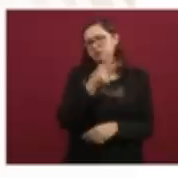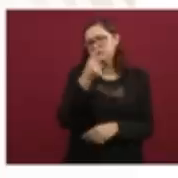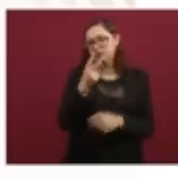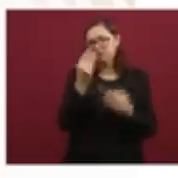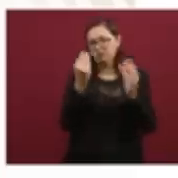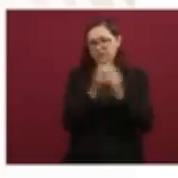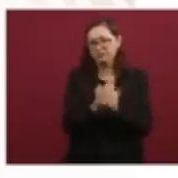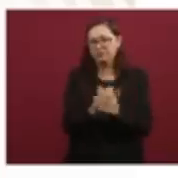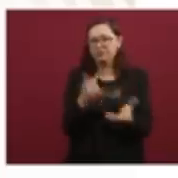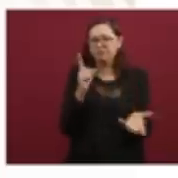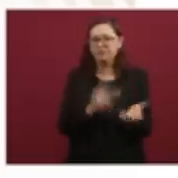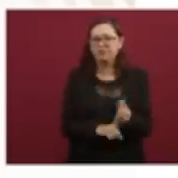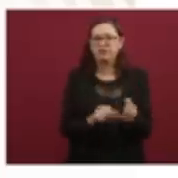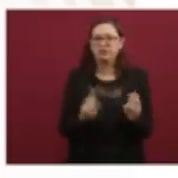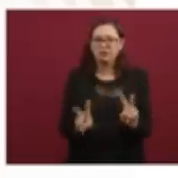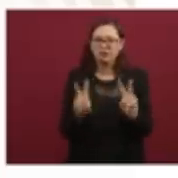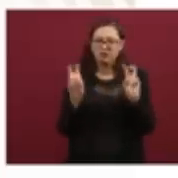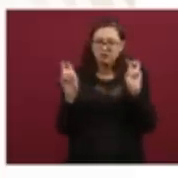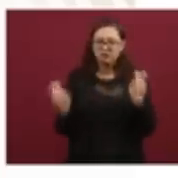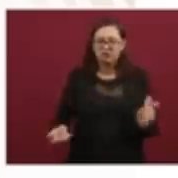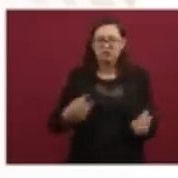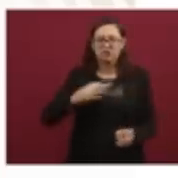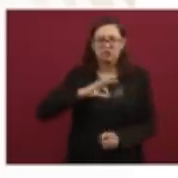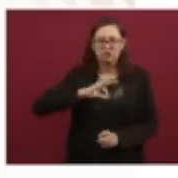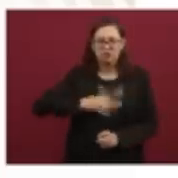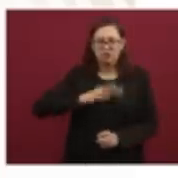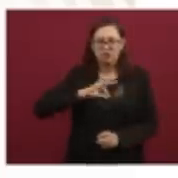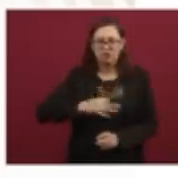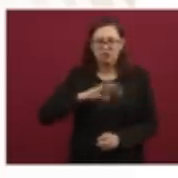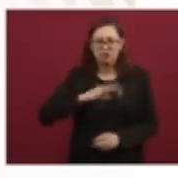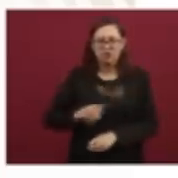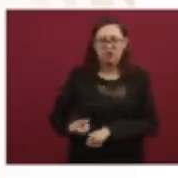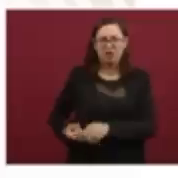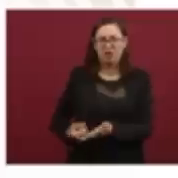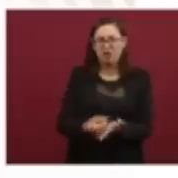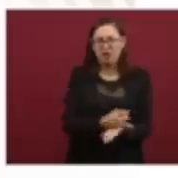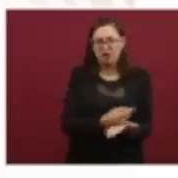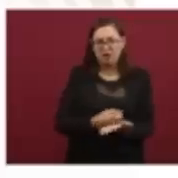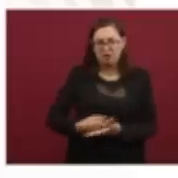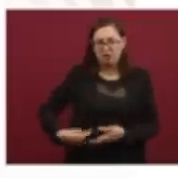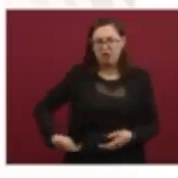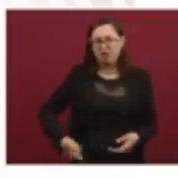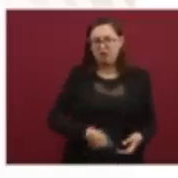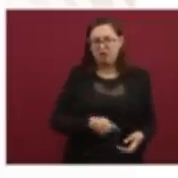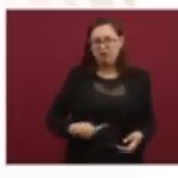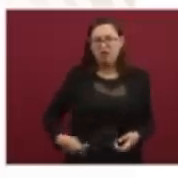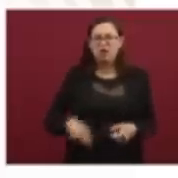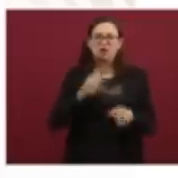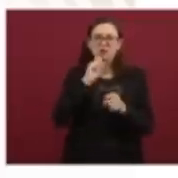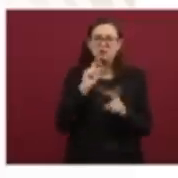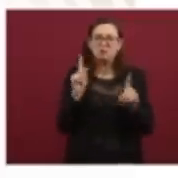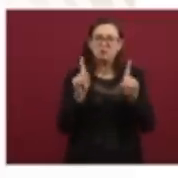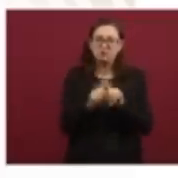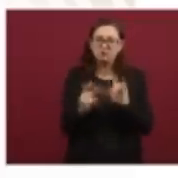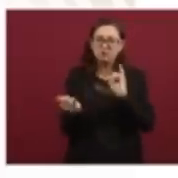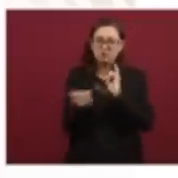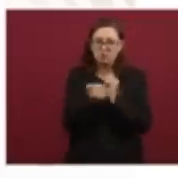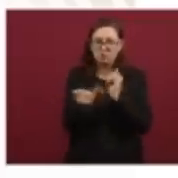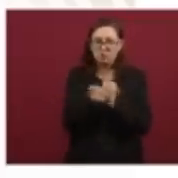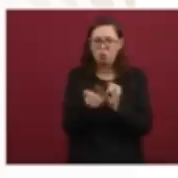claves en las enfermedades infecciosas y parasitarias, y muy rápidamente ahí está lo del virus, pero